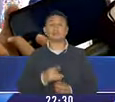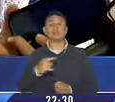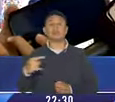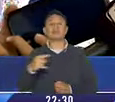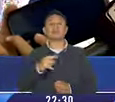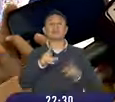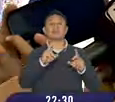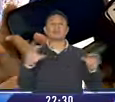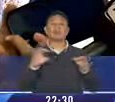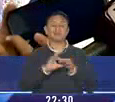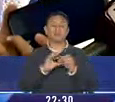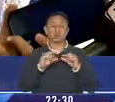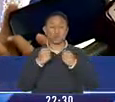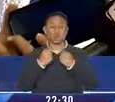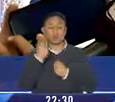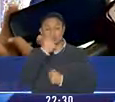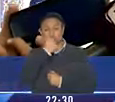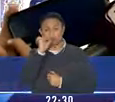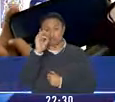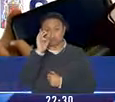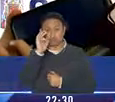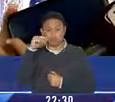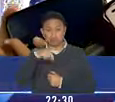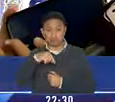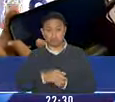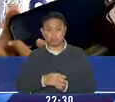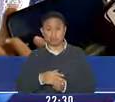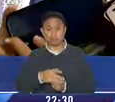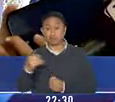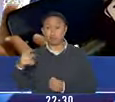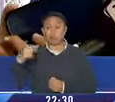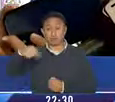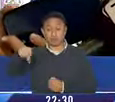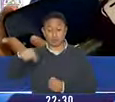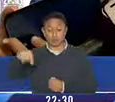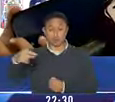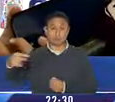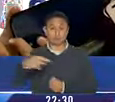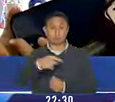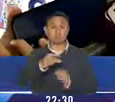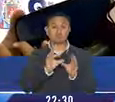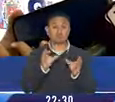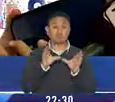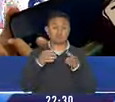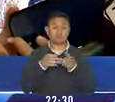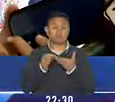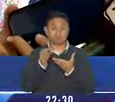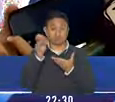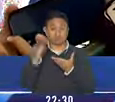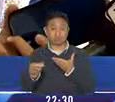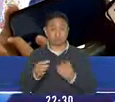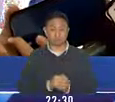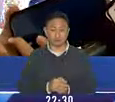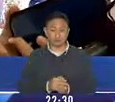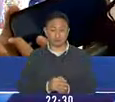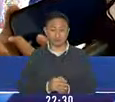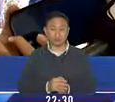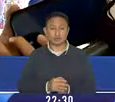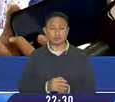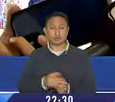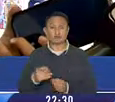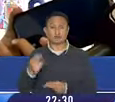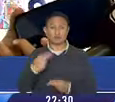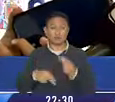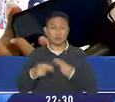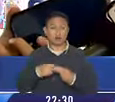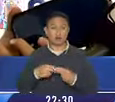a redes de microtráfico. Redes de microtráfico, vimos lo que pasó en Quitumbe, vimos lo que pasó en el Comité del Pueblo. Unidades económicas que